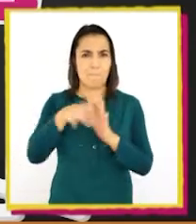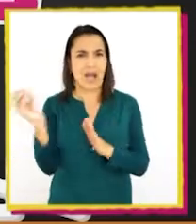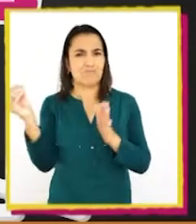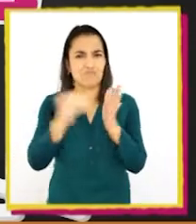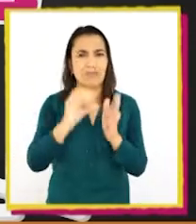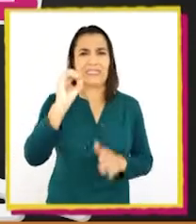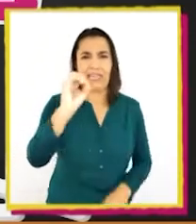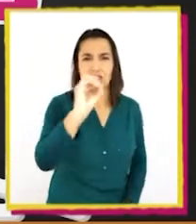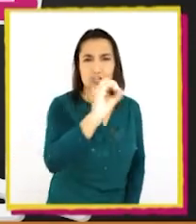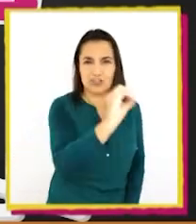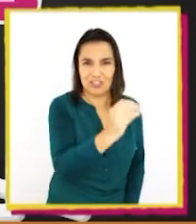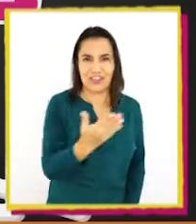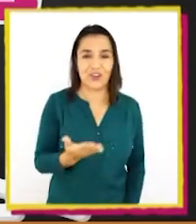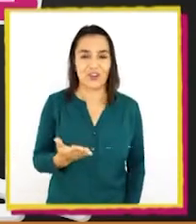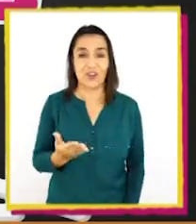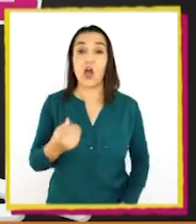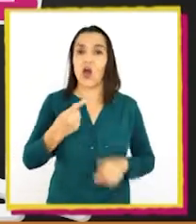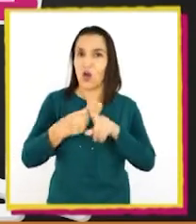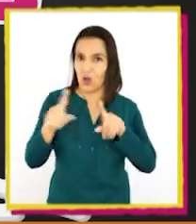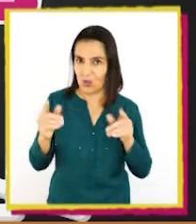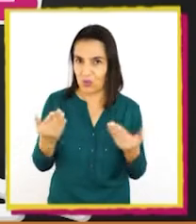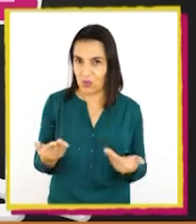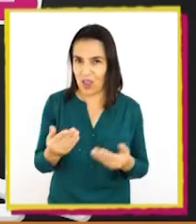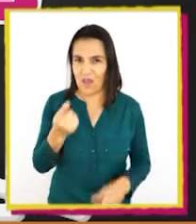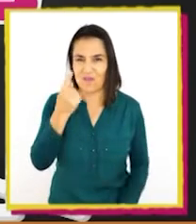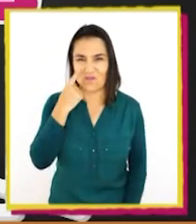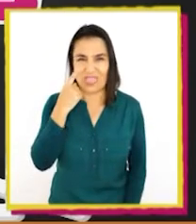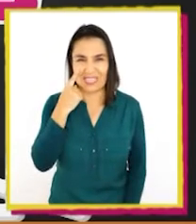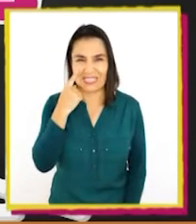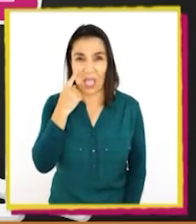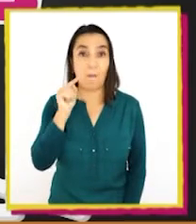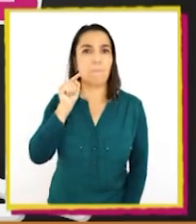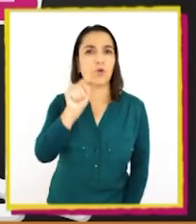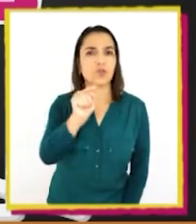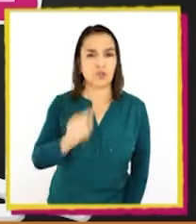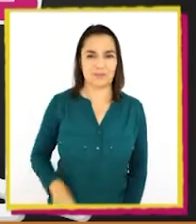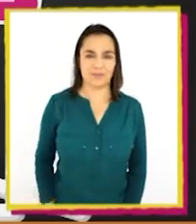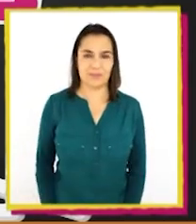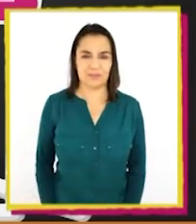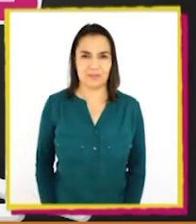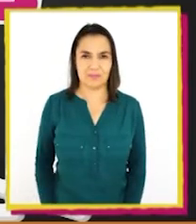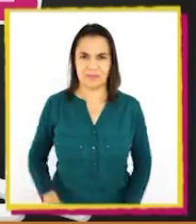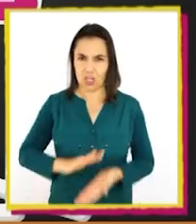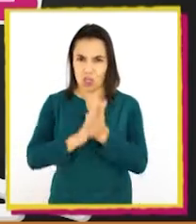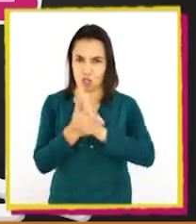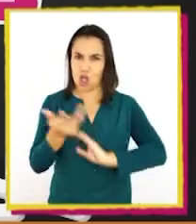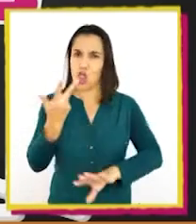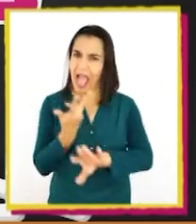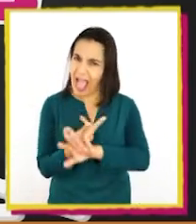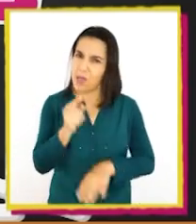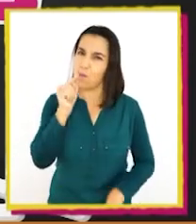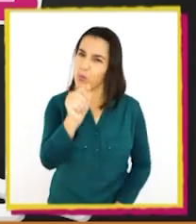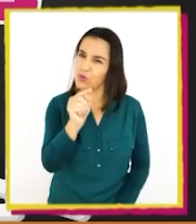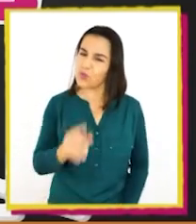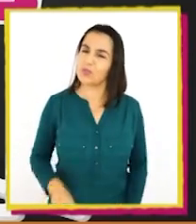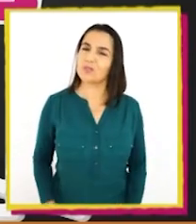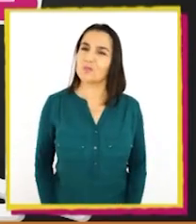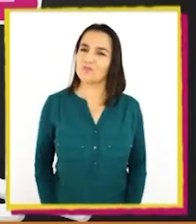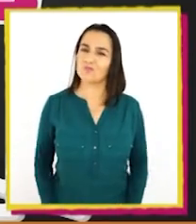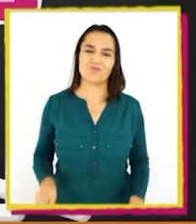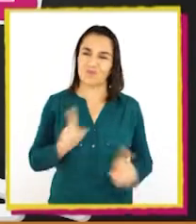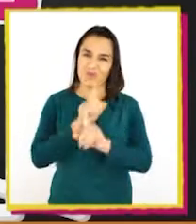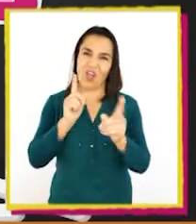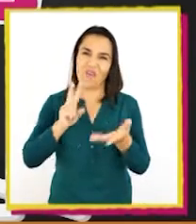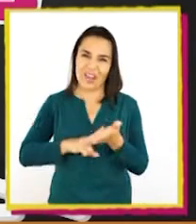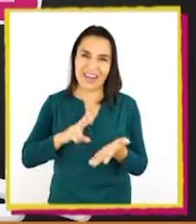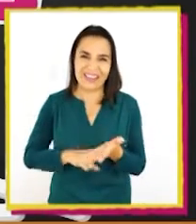ceros. Pero hay otra cosa más. Fíjense los puntos. ¿Todos tienen puntos?